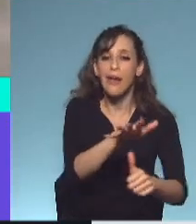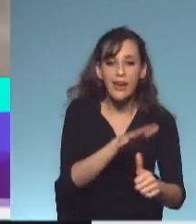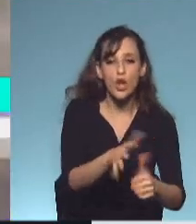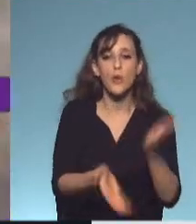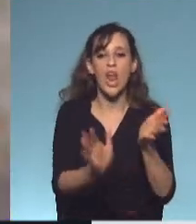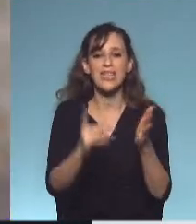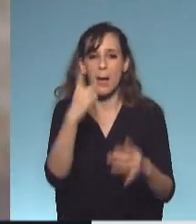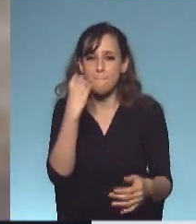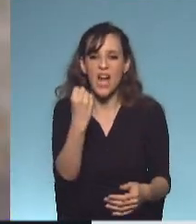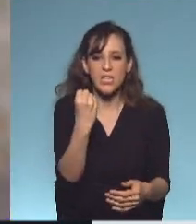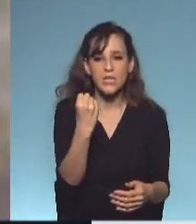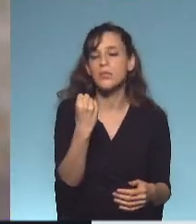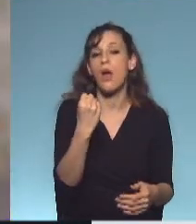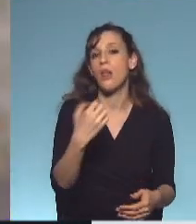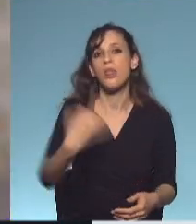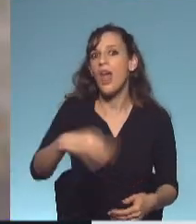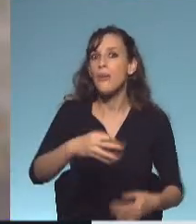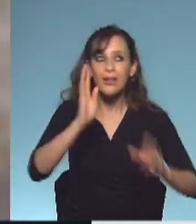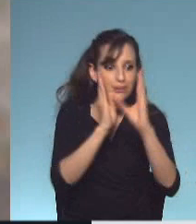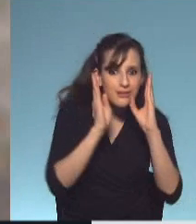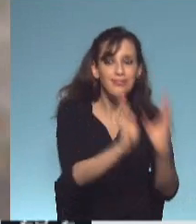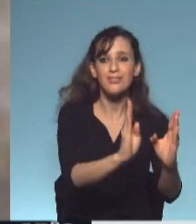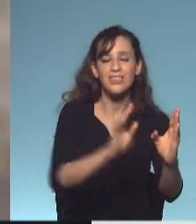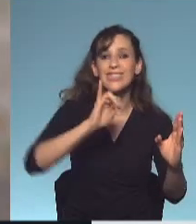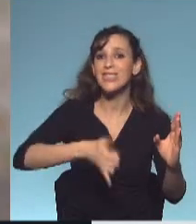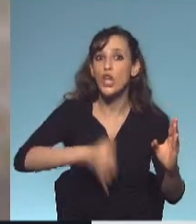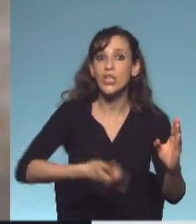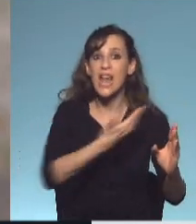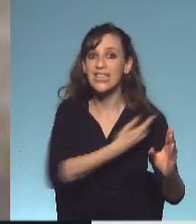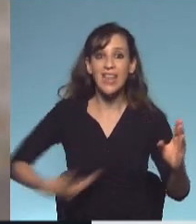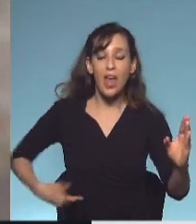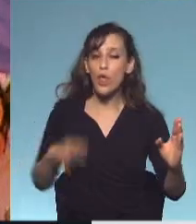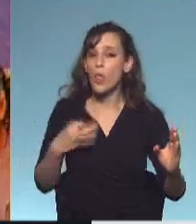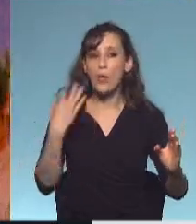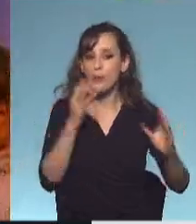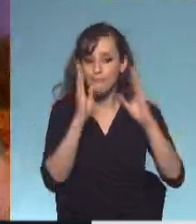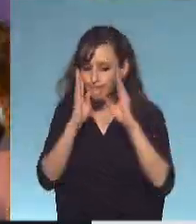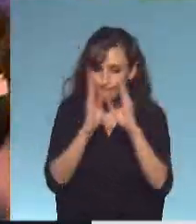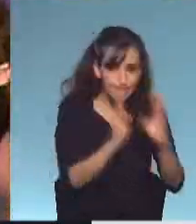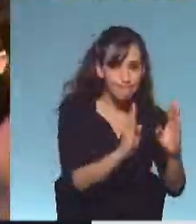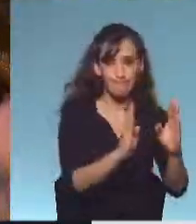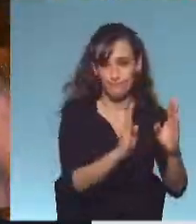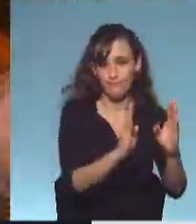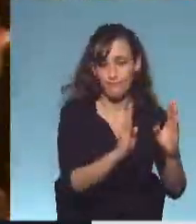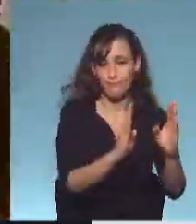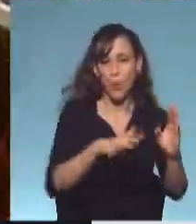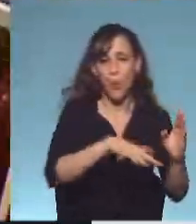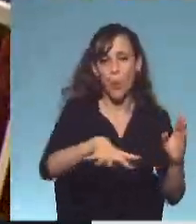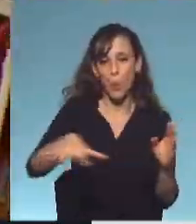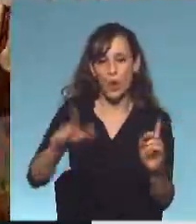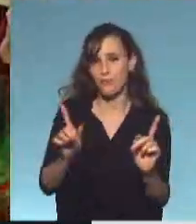declaradas áreas esenciales entonces es importante que el estado garantice la atención en cada una de las localidades del